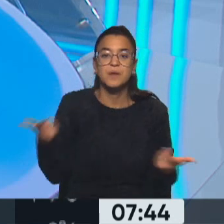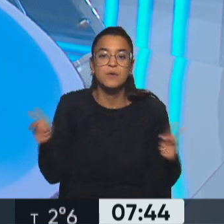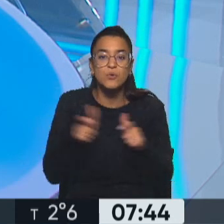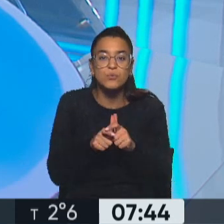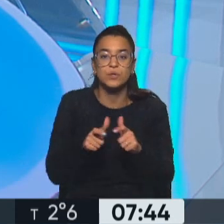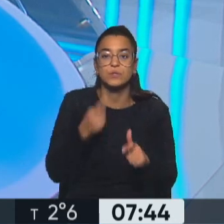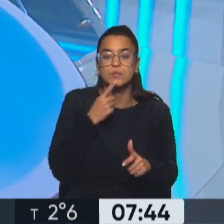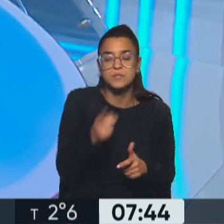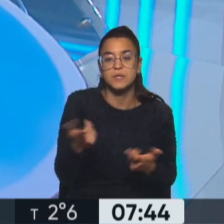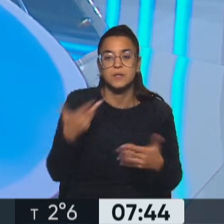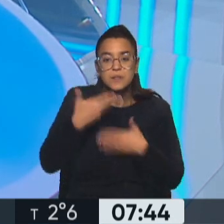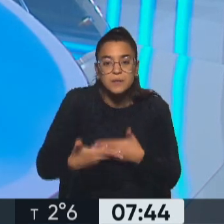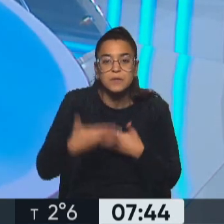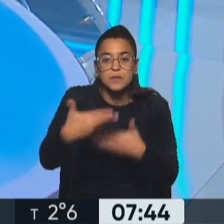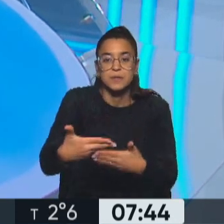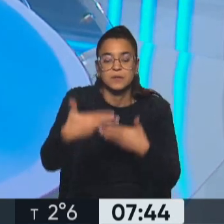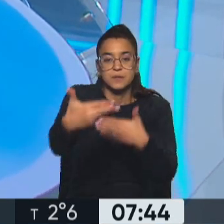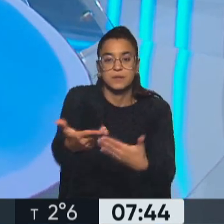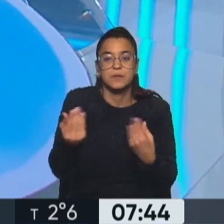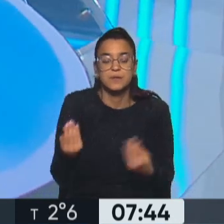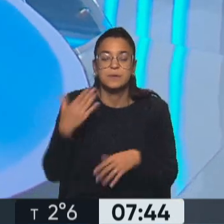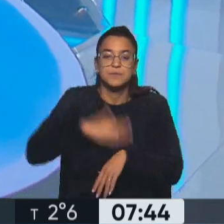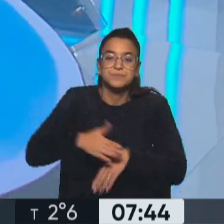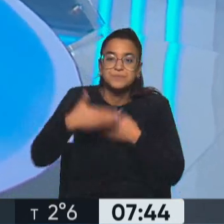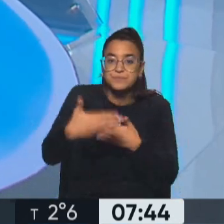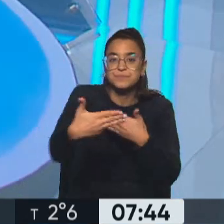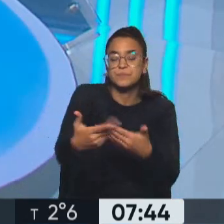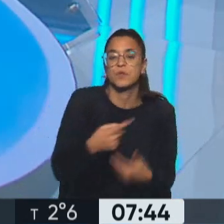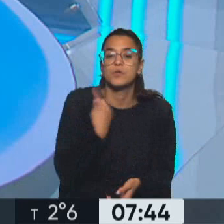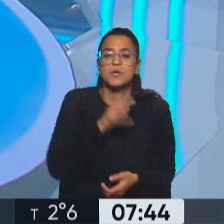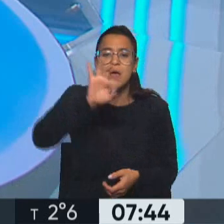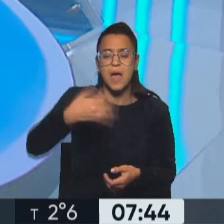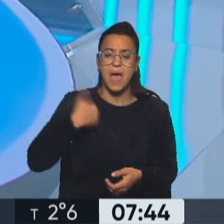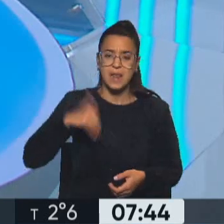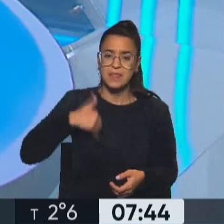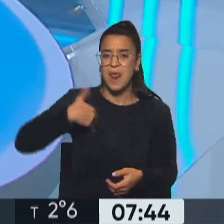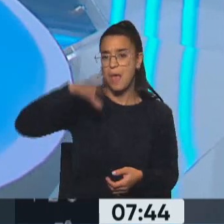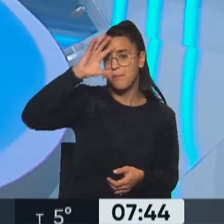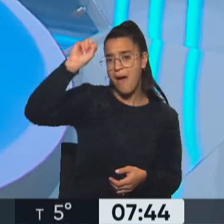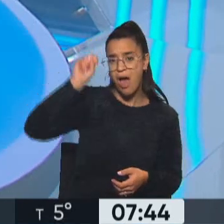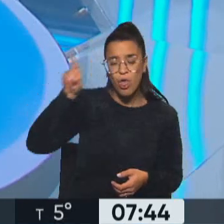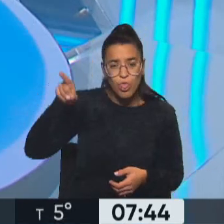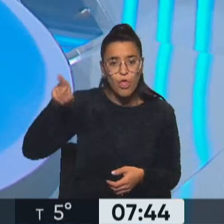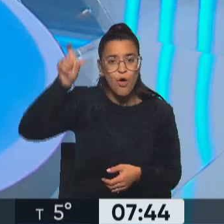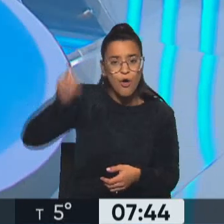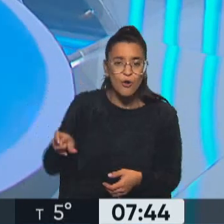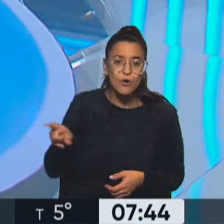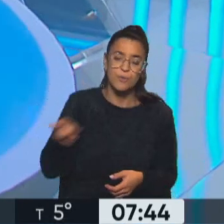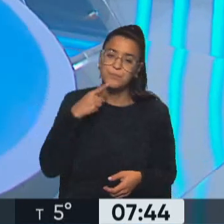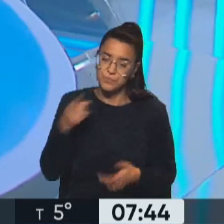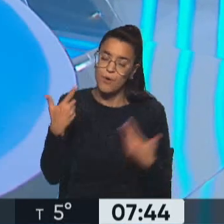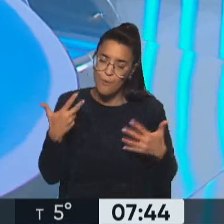venía dilatándose en el tiempo? Sabemos que Argentina tiene un embajador con